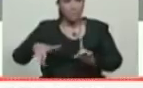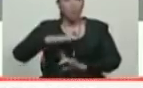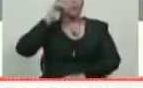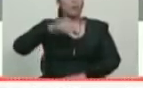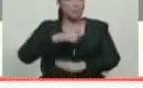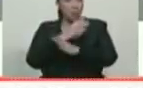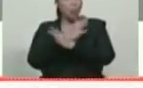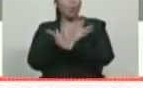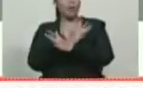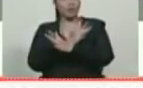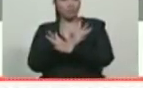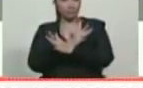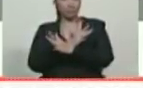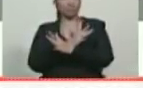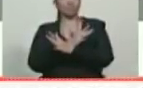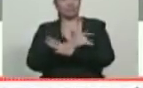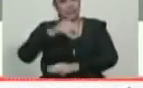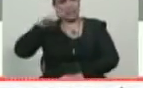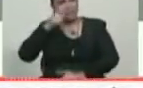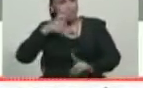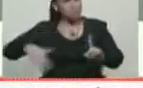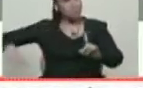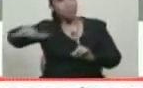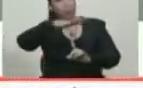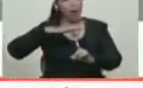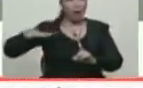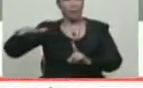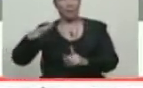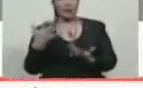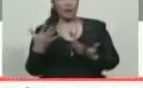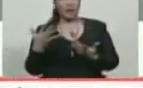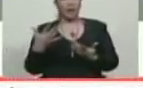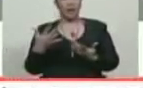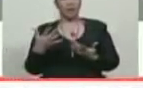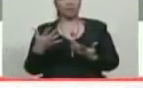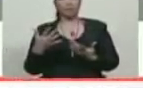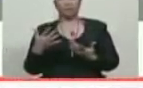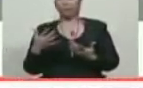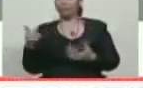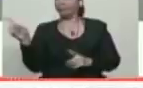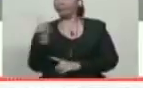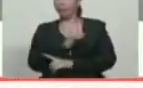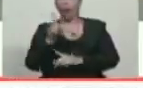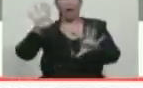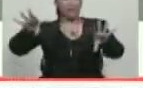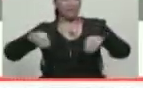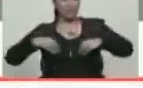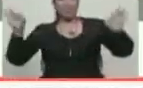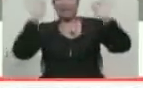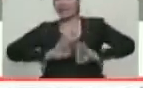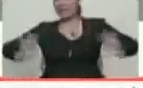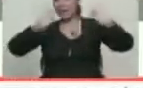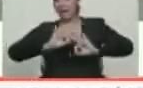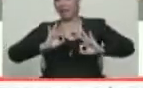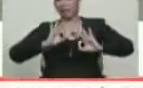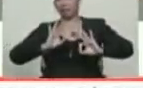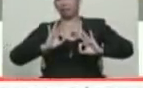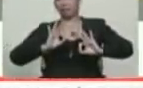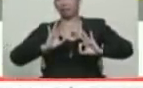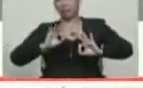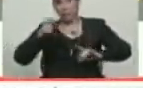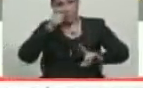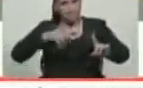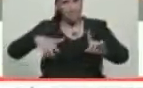juega. Que este pueblo por las malas no le acepta nada a nadie. Que este